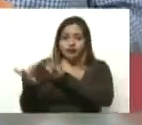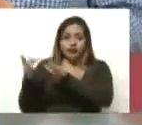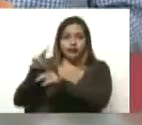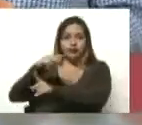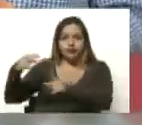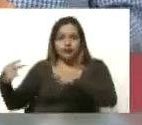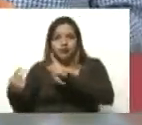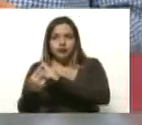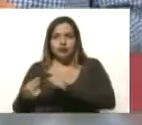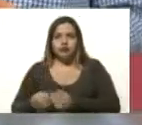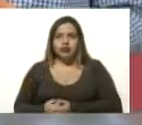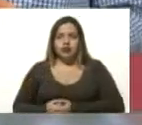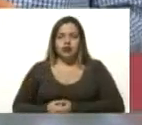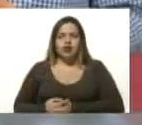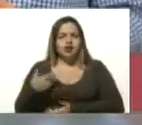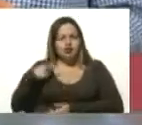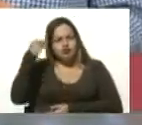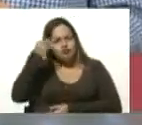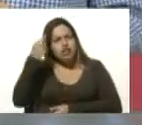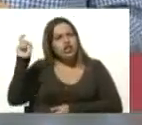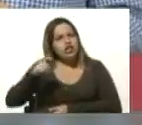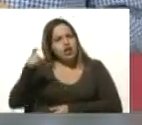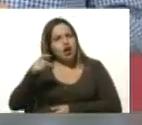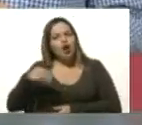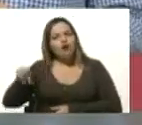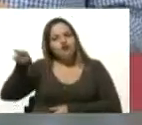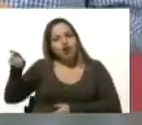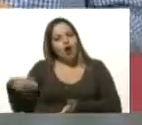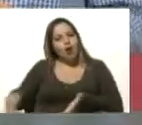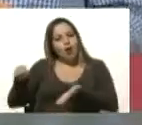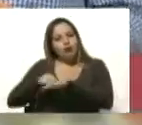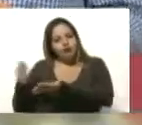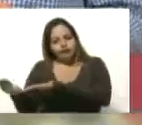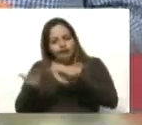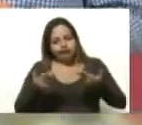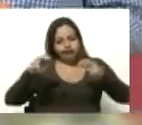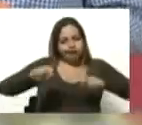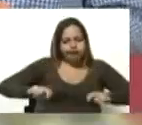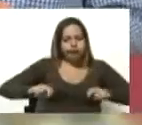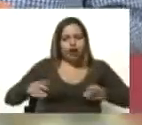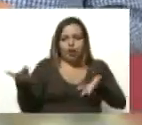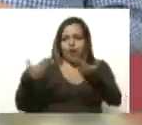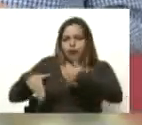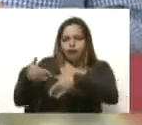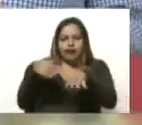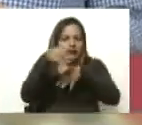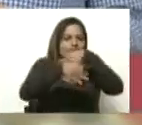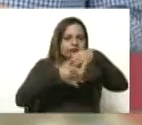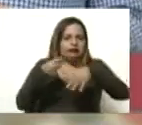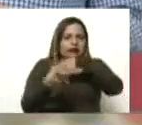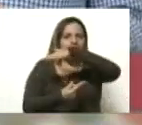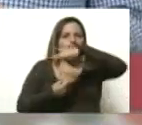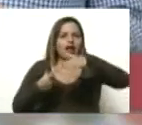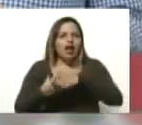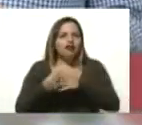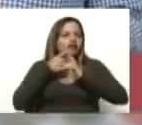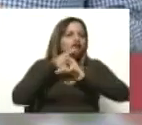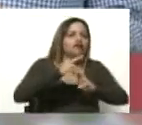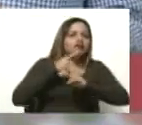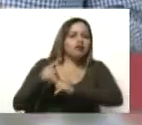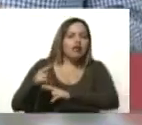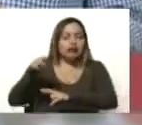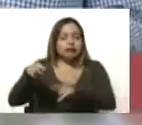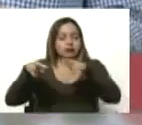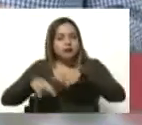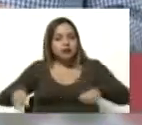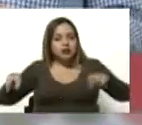360. Creo que va a ser necesario que usted nuevamente venga a nuestro espacio para que comparta con nosotros los resultados de este estudio Monitor